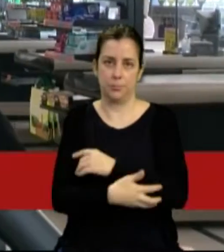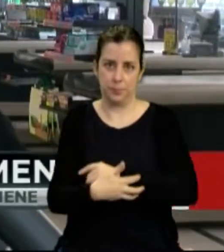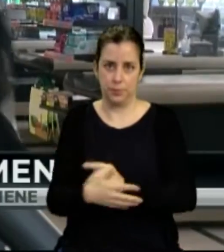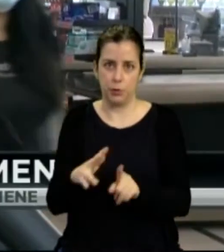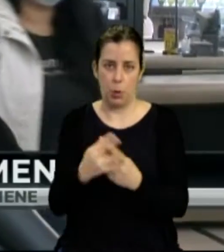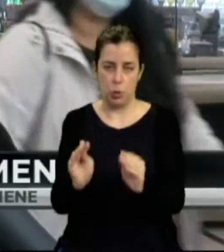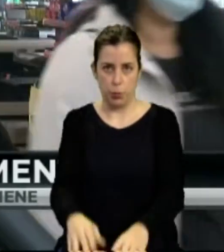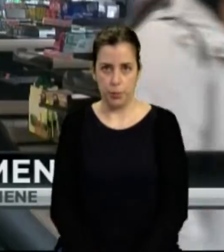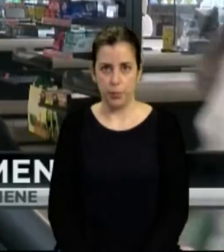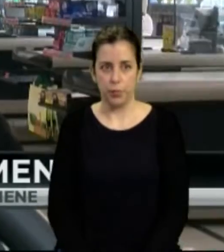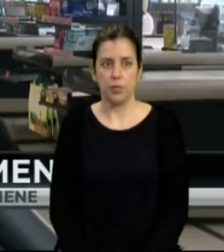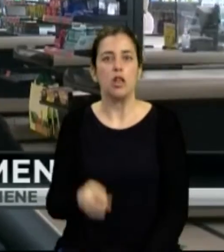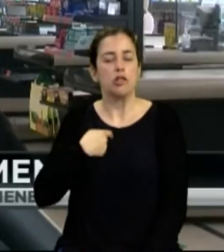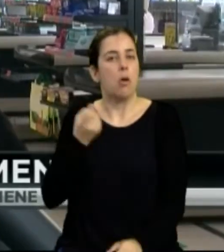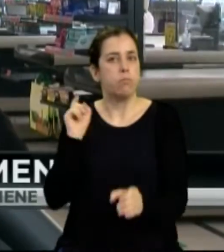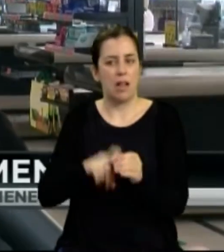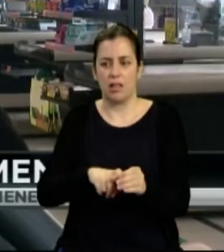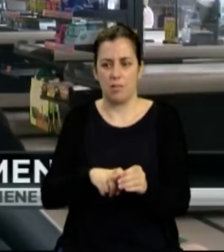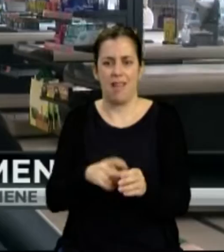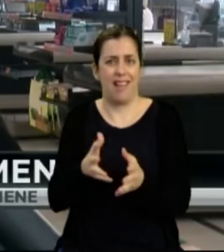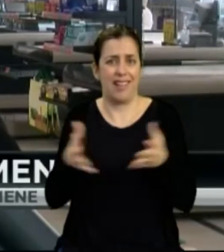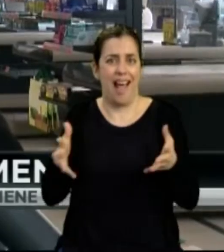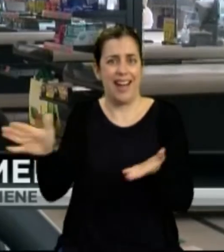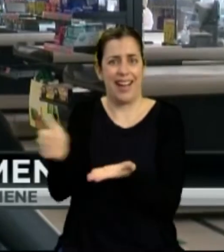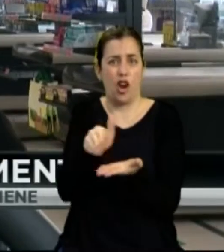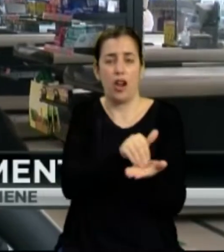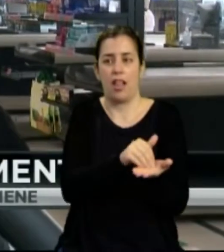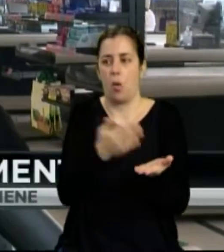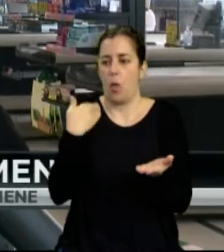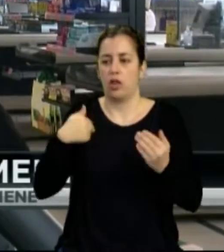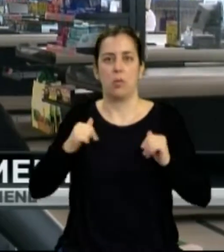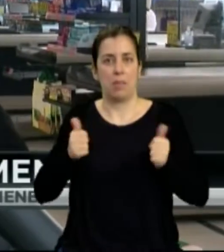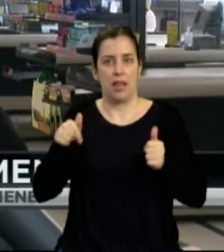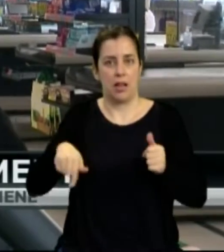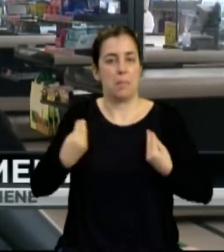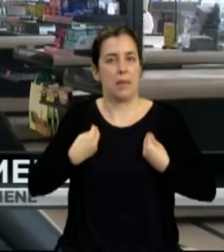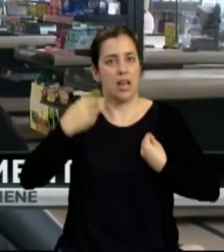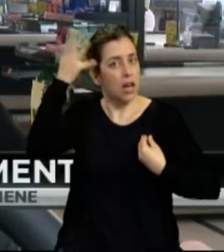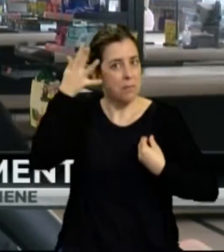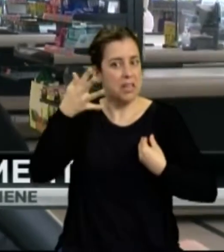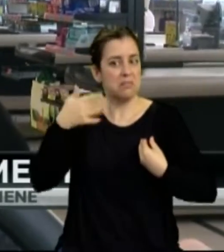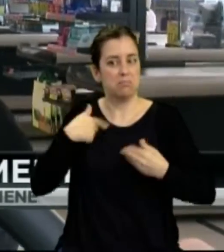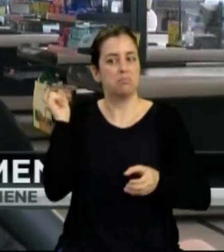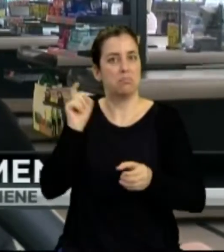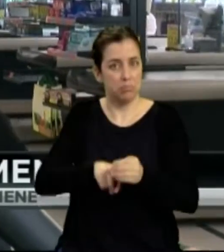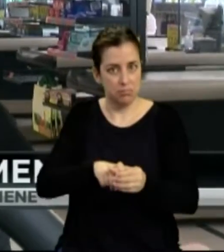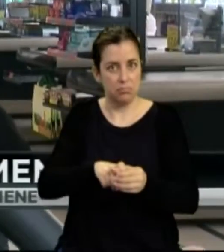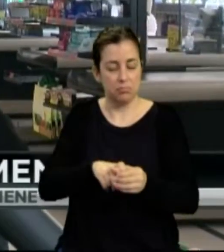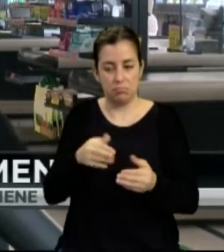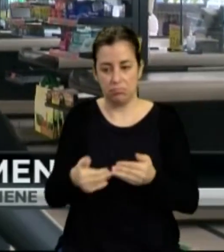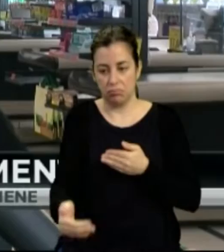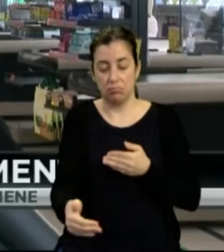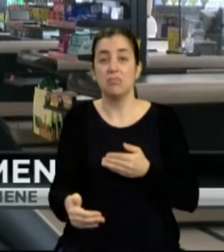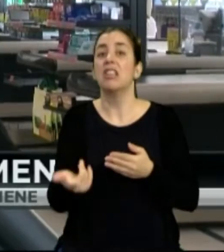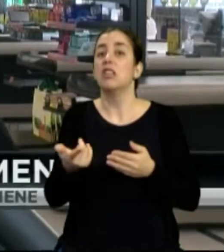Yo participaba en la gran recogida desde que vine a vivir aquí a Navarra y ahora creo que es especialmente